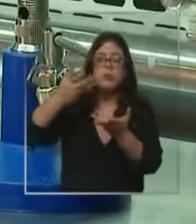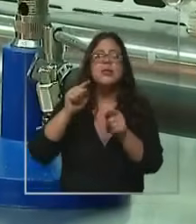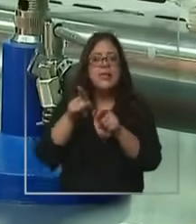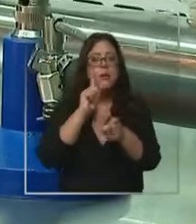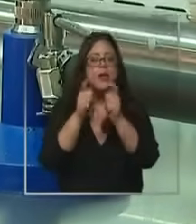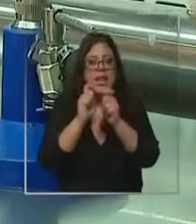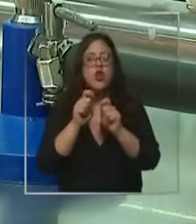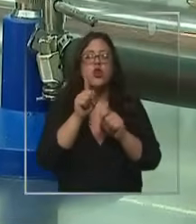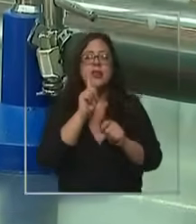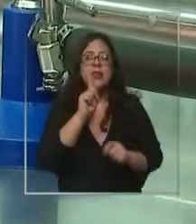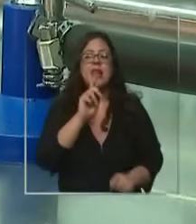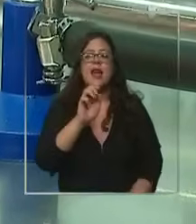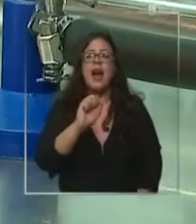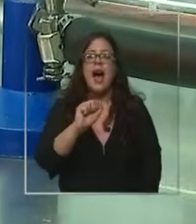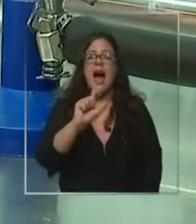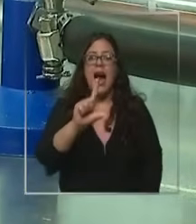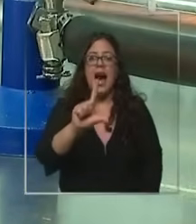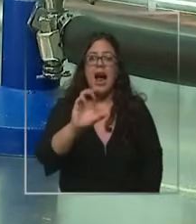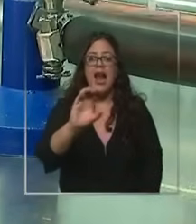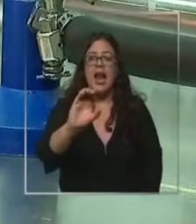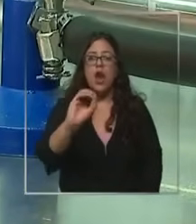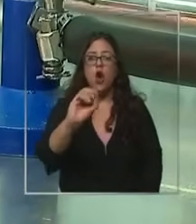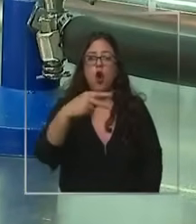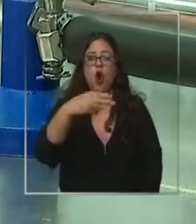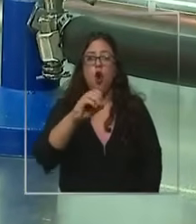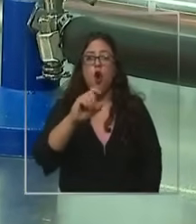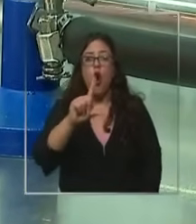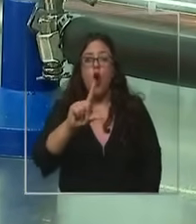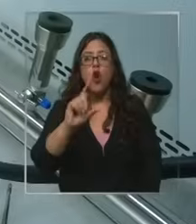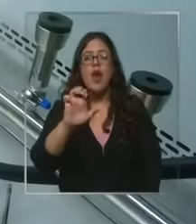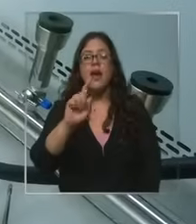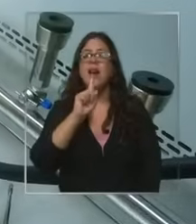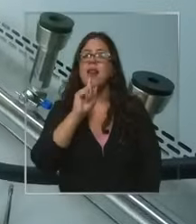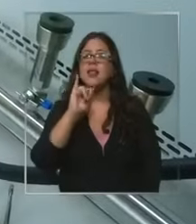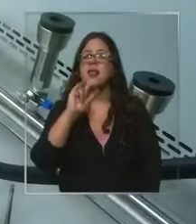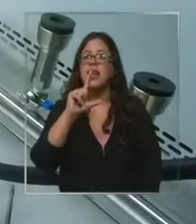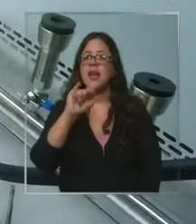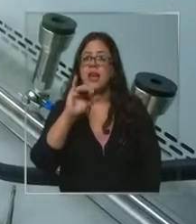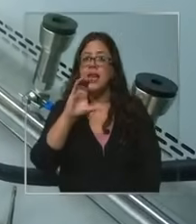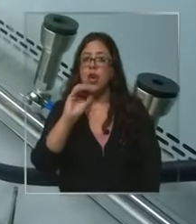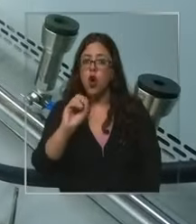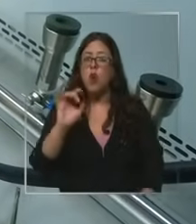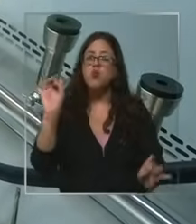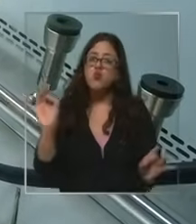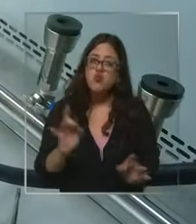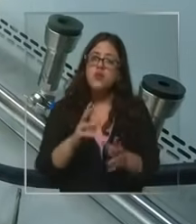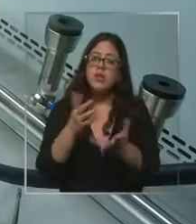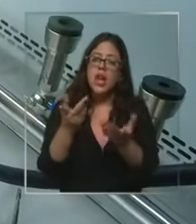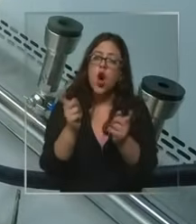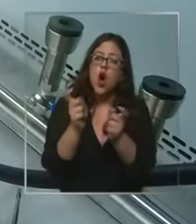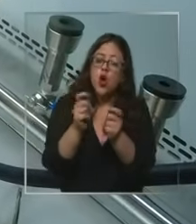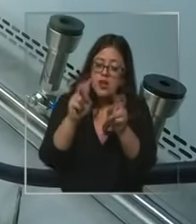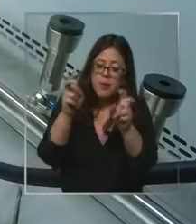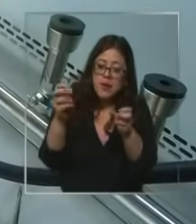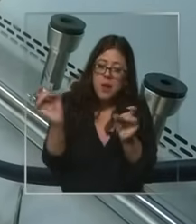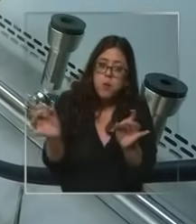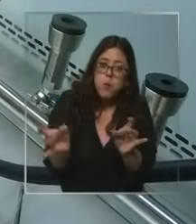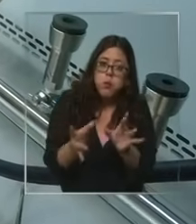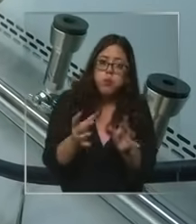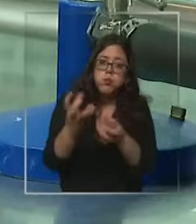producto con alcohol etílico si es que llegara a tener contacto con el fuego. Solicitamos información a la Seremi de Salud